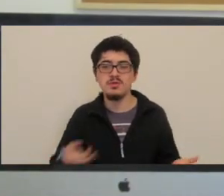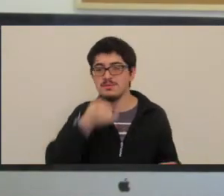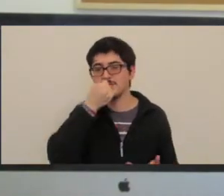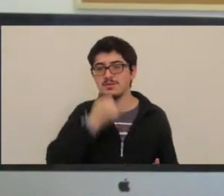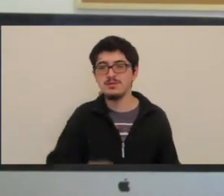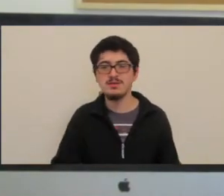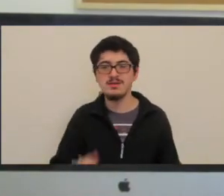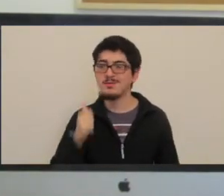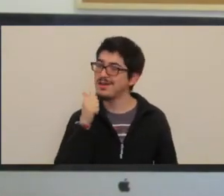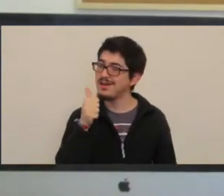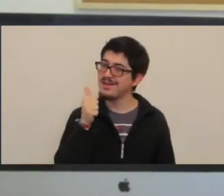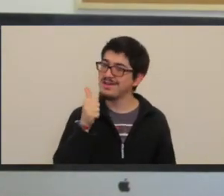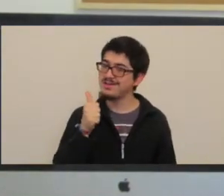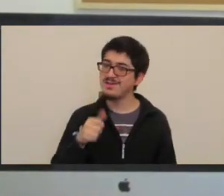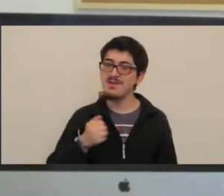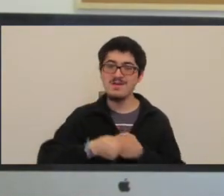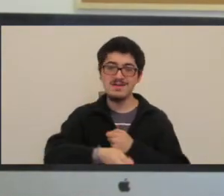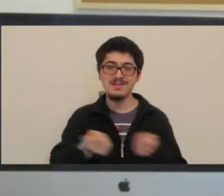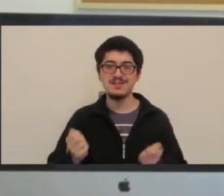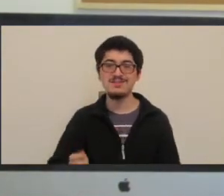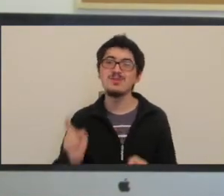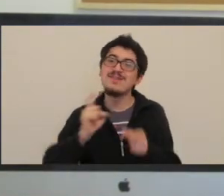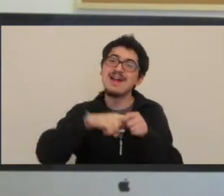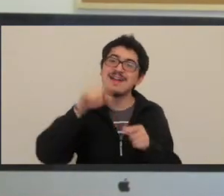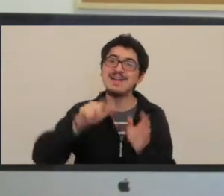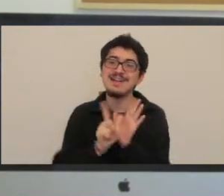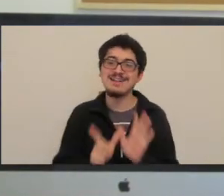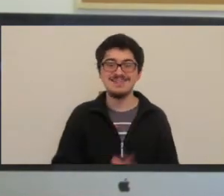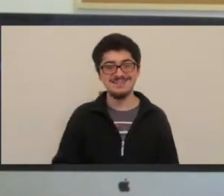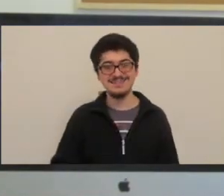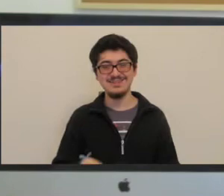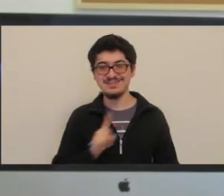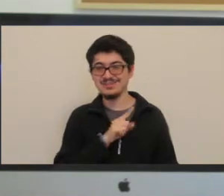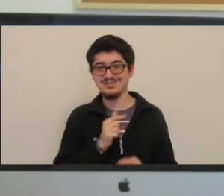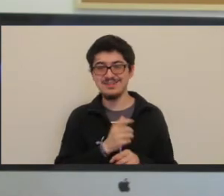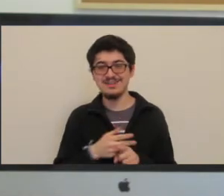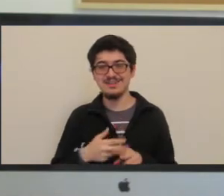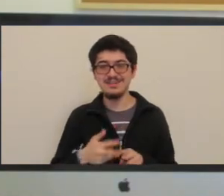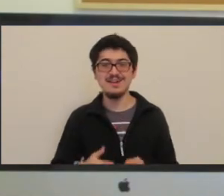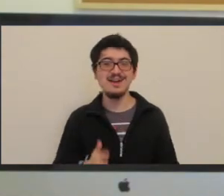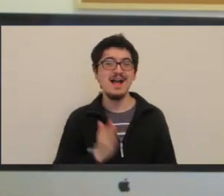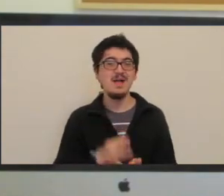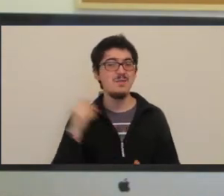como siempre les digo, que le den me gusta, que lo compartan y que se suscriban al canal si todavía no